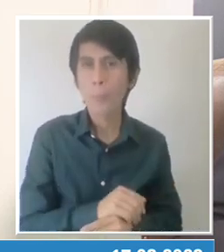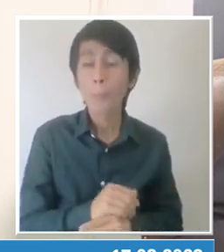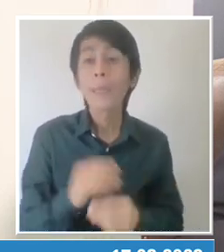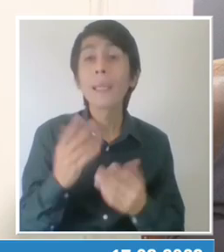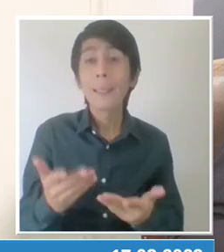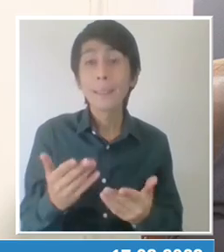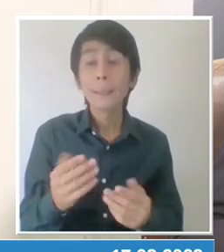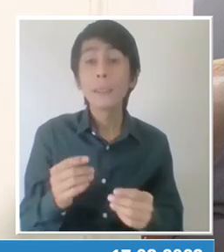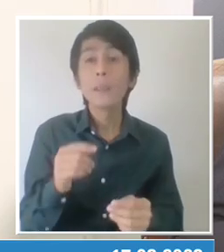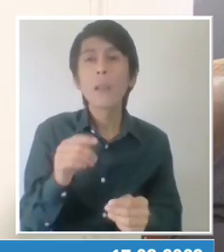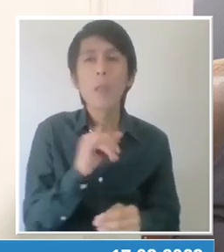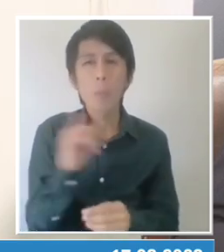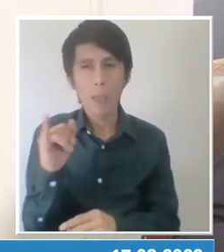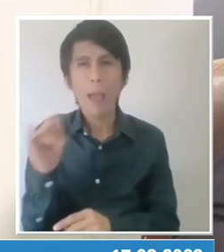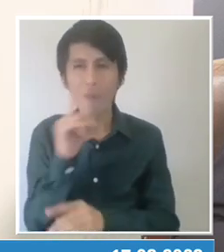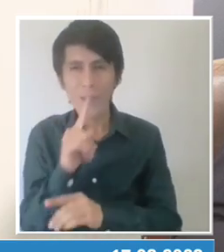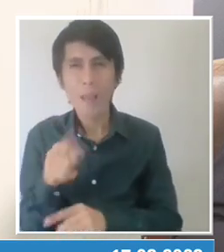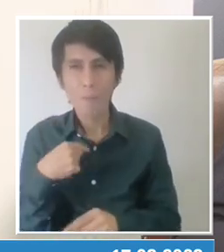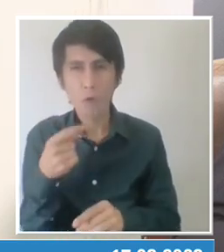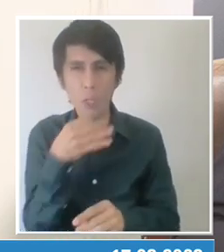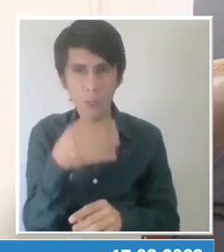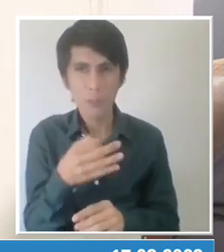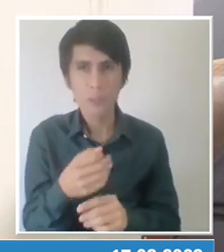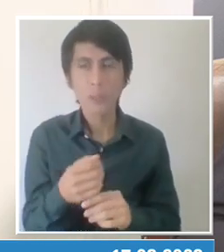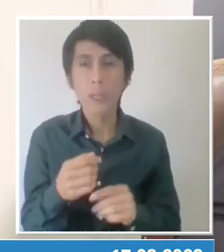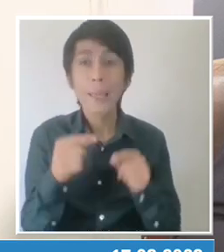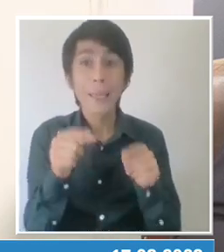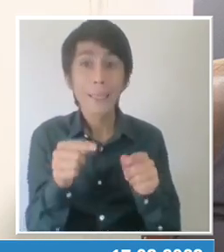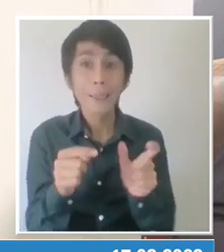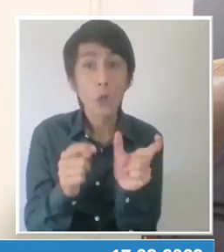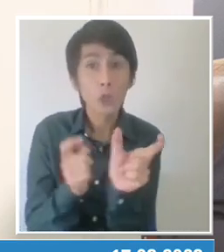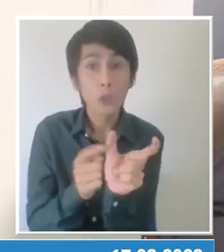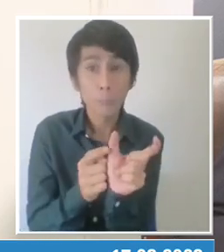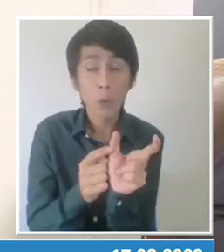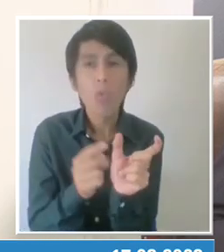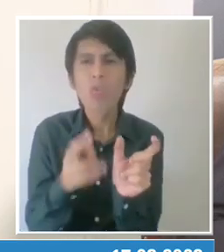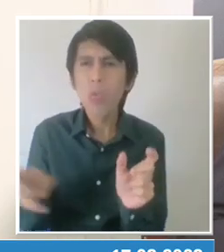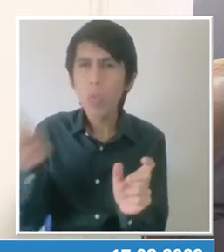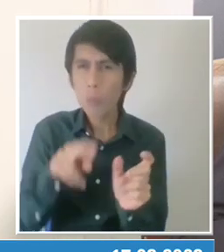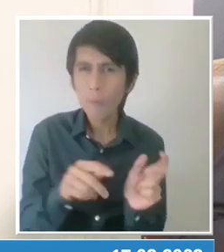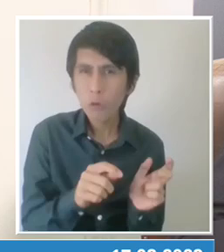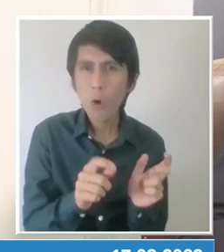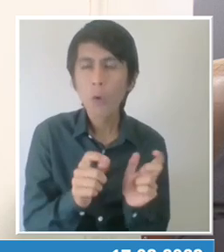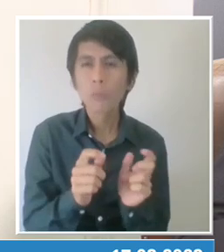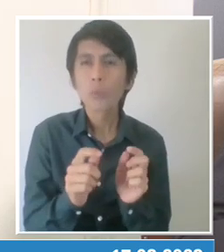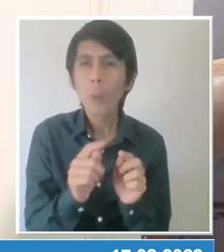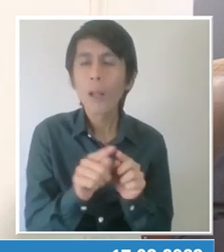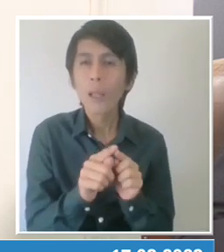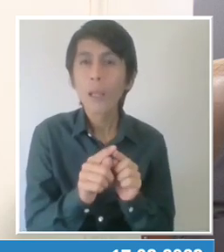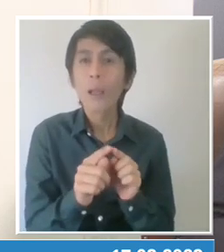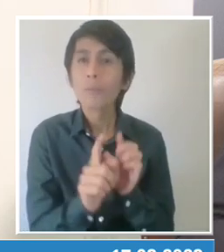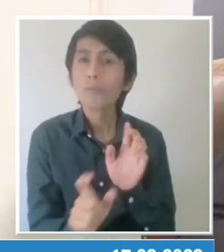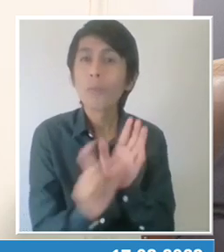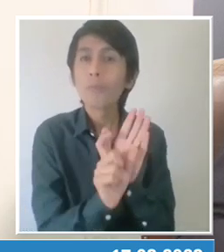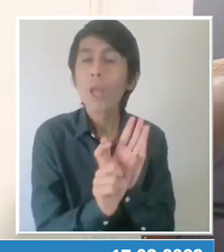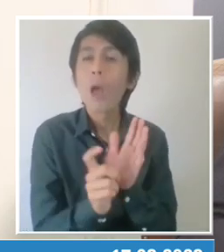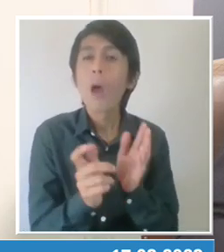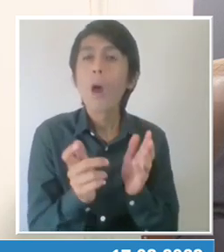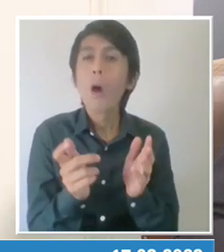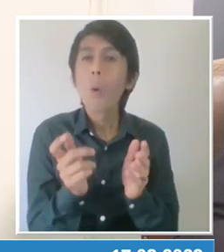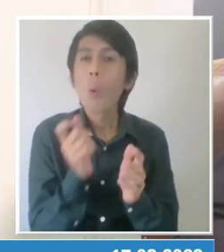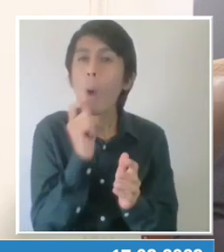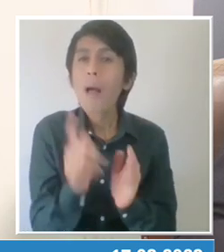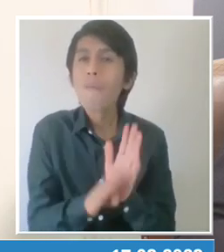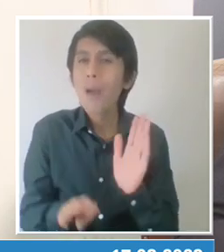se reintroduce a propósito de las bases o conceptos fundamentales